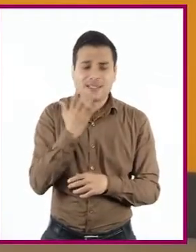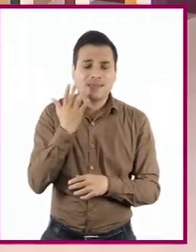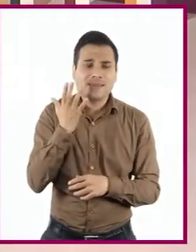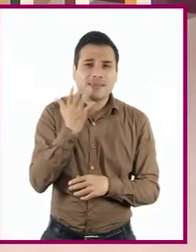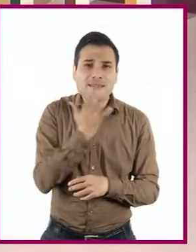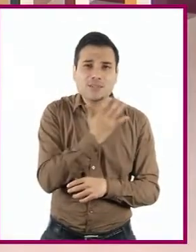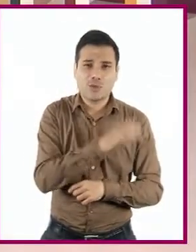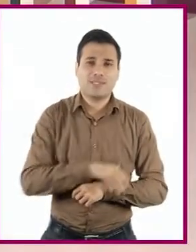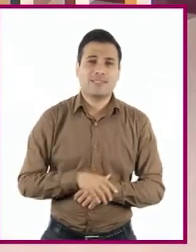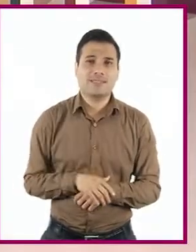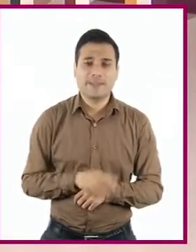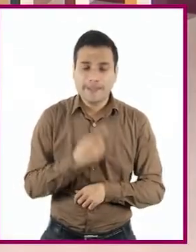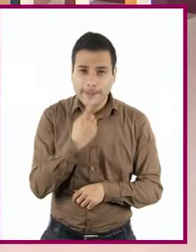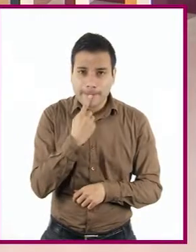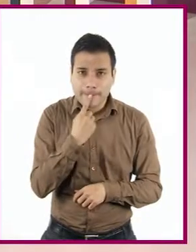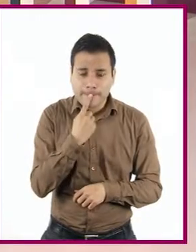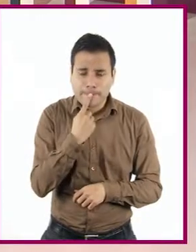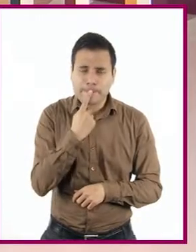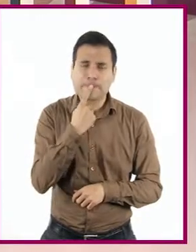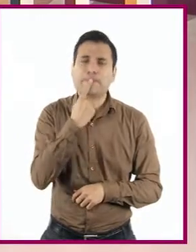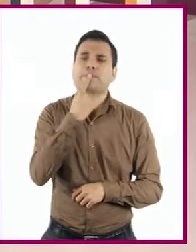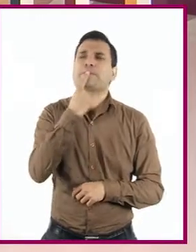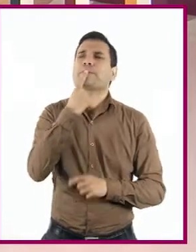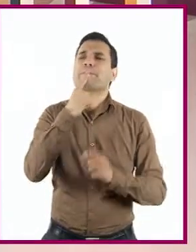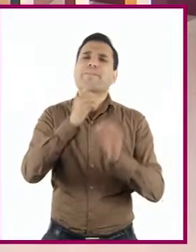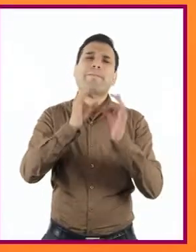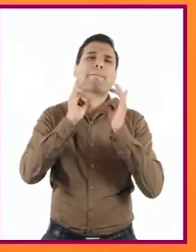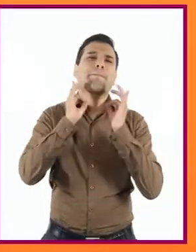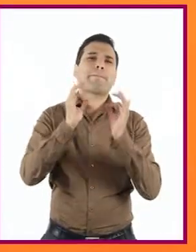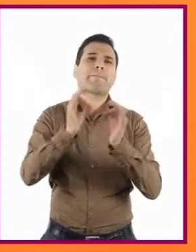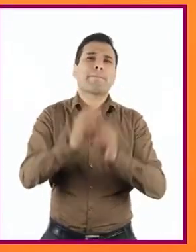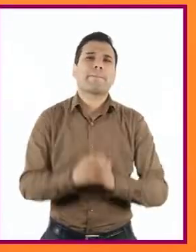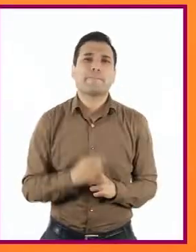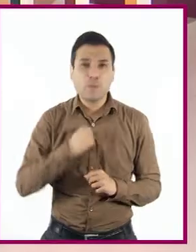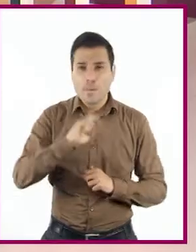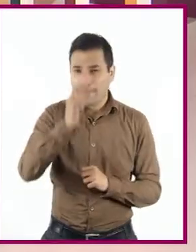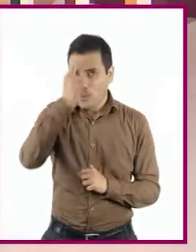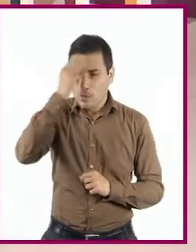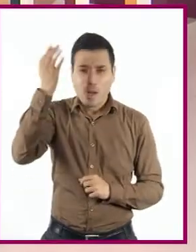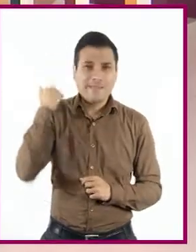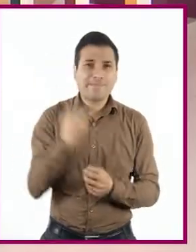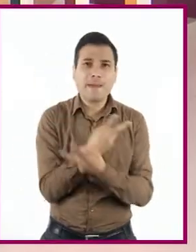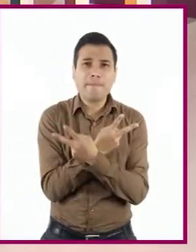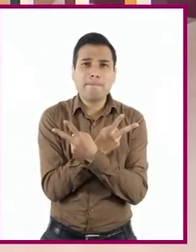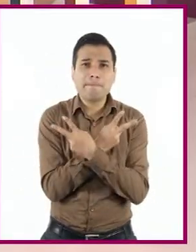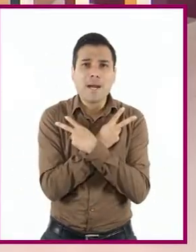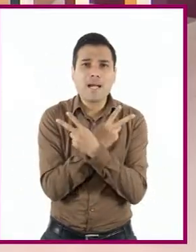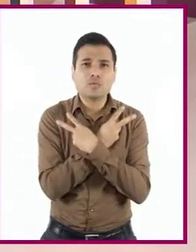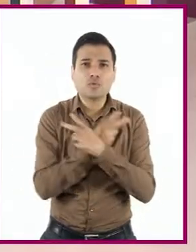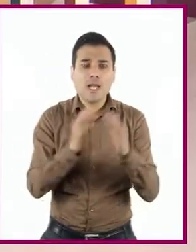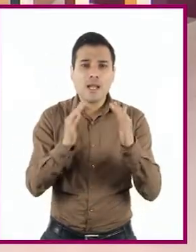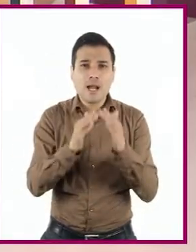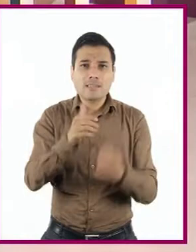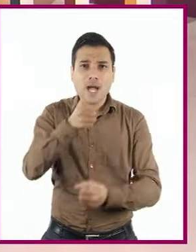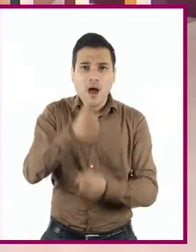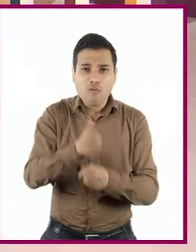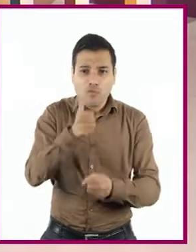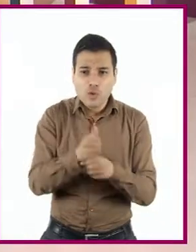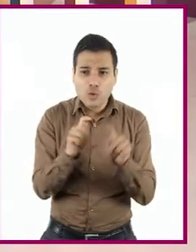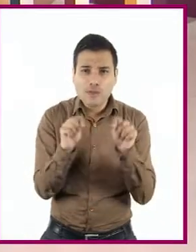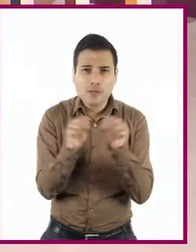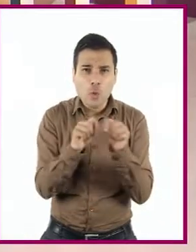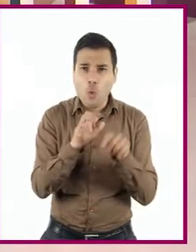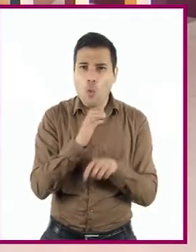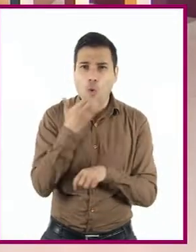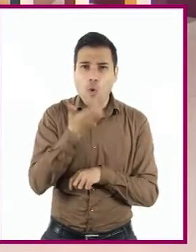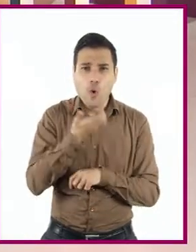deliciosas. Sus sabores me hicieron recordar los días de vacaciones, cuando en casa de mis abuelos, mis tíos se ponían en la sobremesa